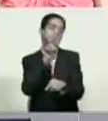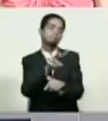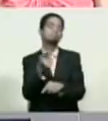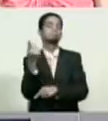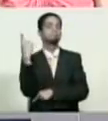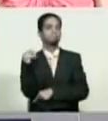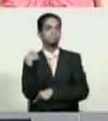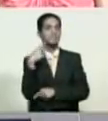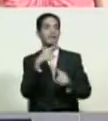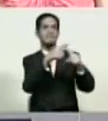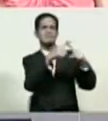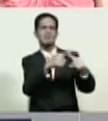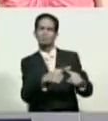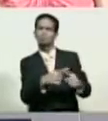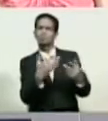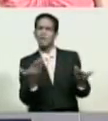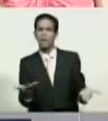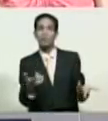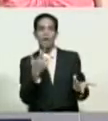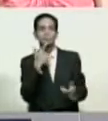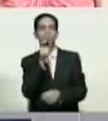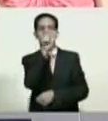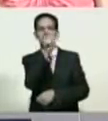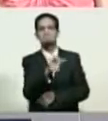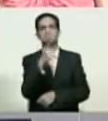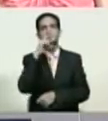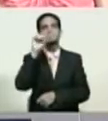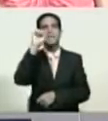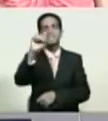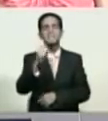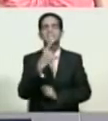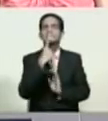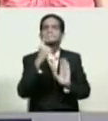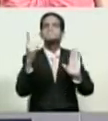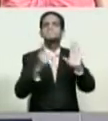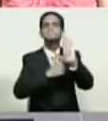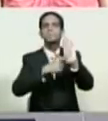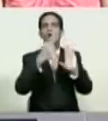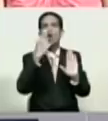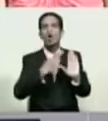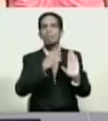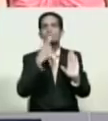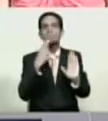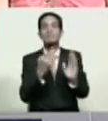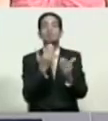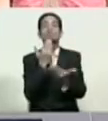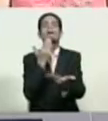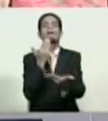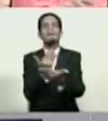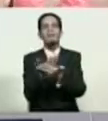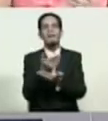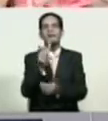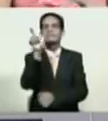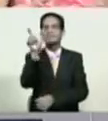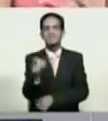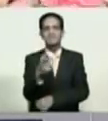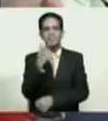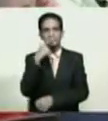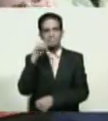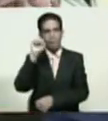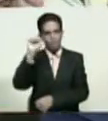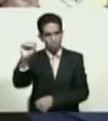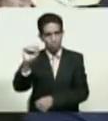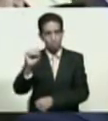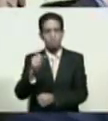es un candidato, un presidente comprometido con el pueblo venezolano. Así que gracias, presidente Maduro. Lo